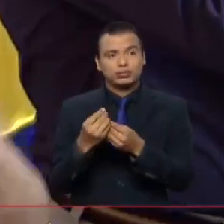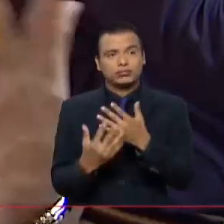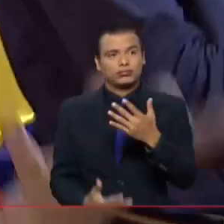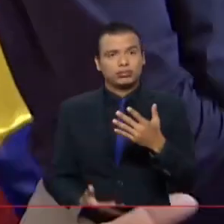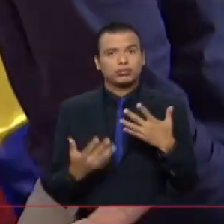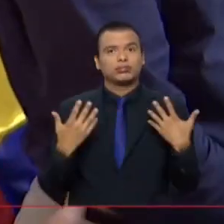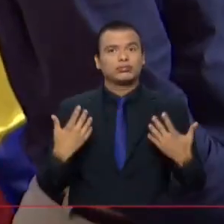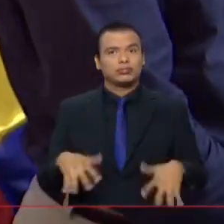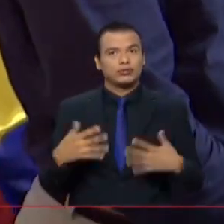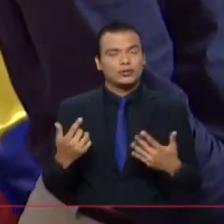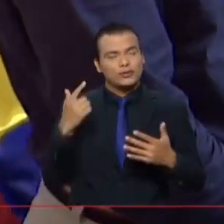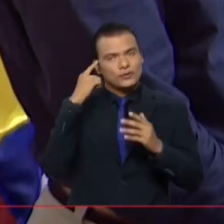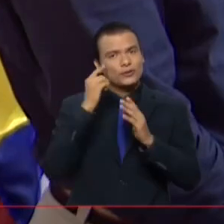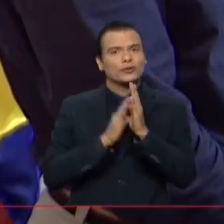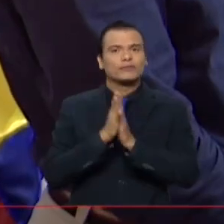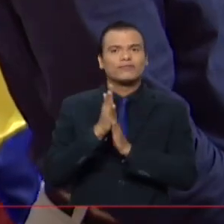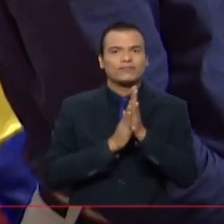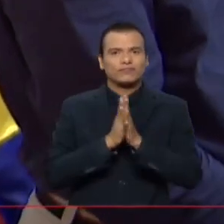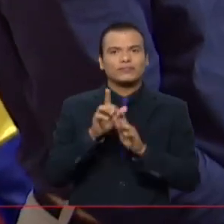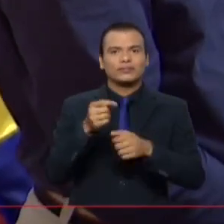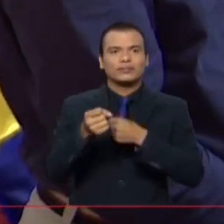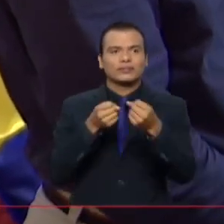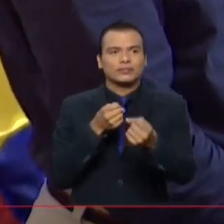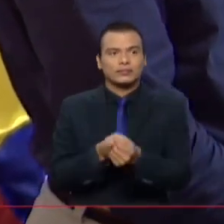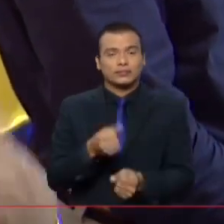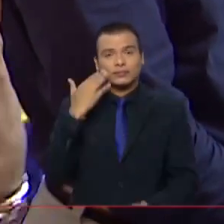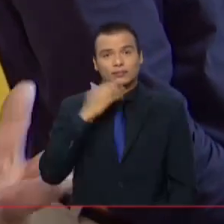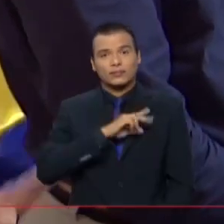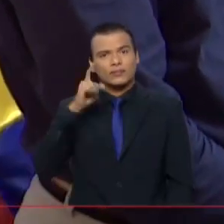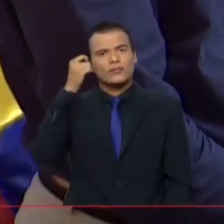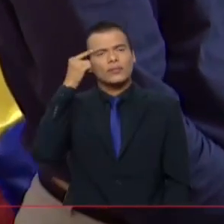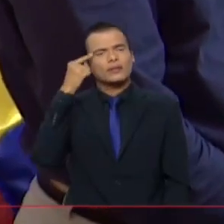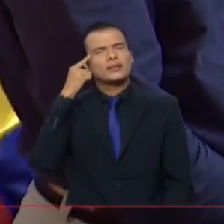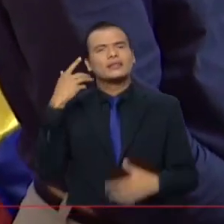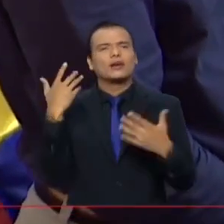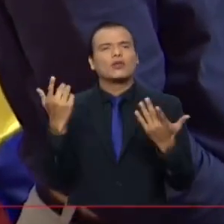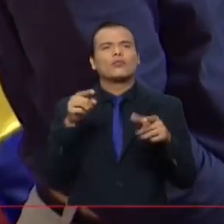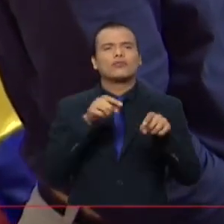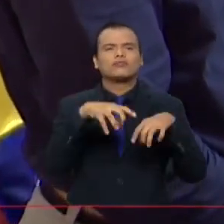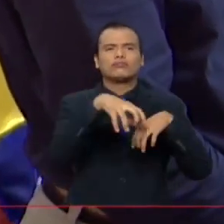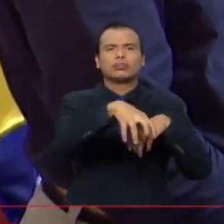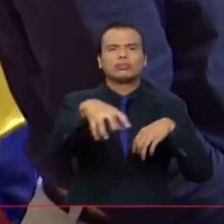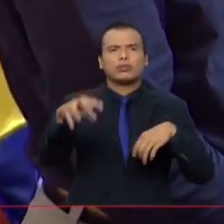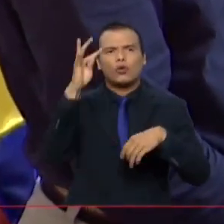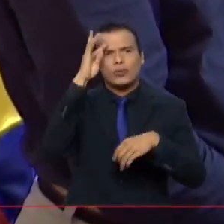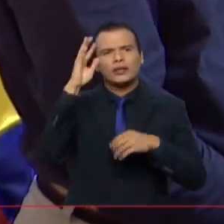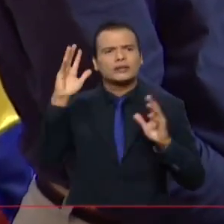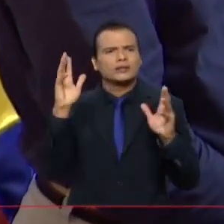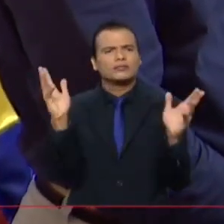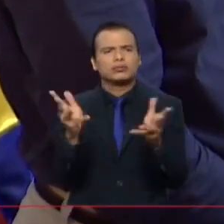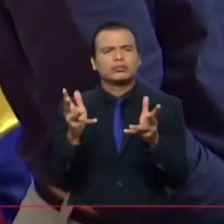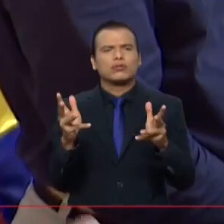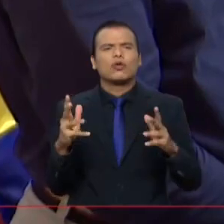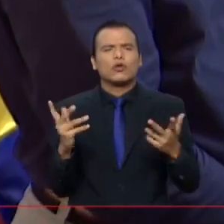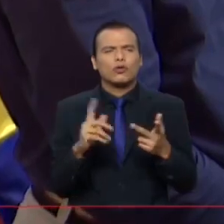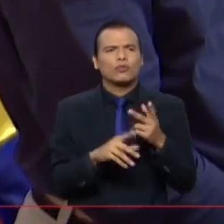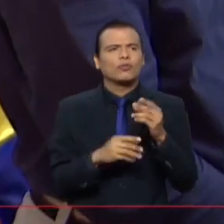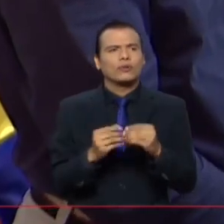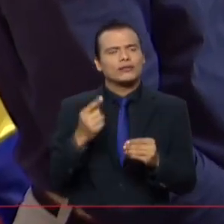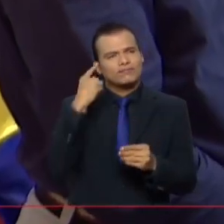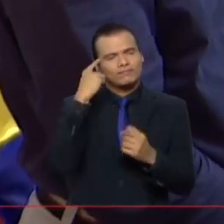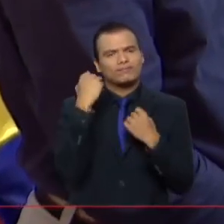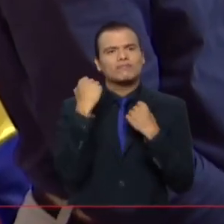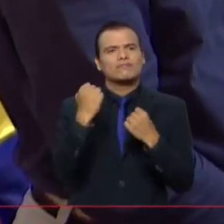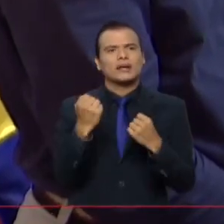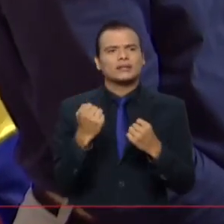analizando cómo va a ser el salvamento de la red pública hospitalaria, pero que también estamos con esa apuesta grande y es que el Valle